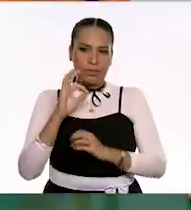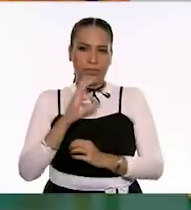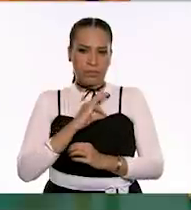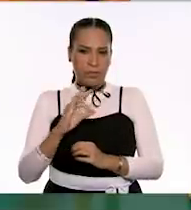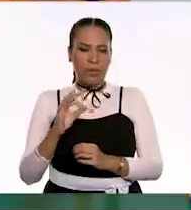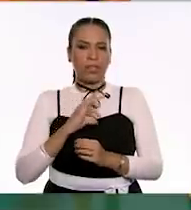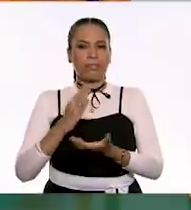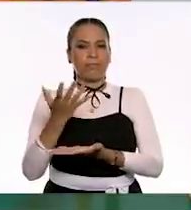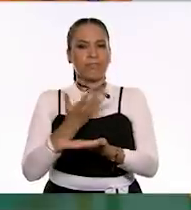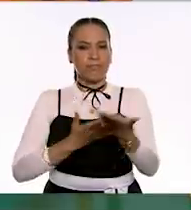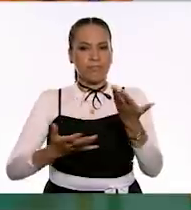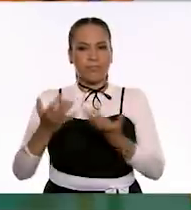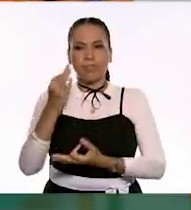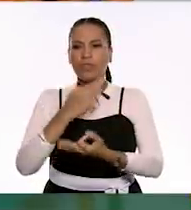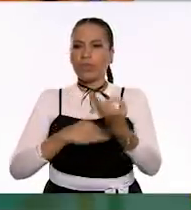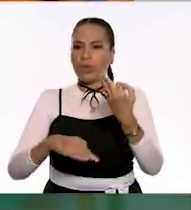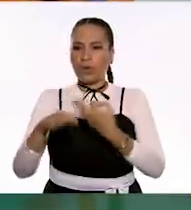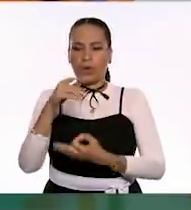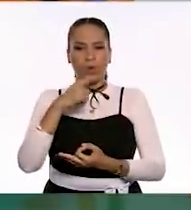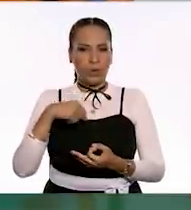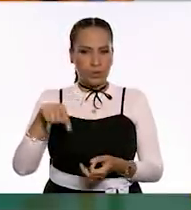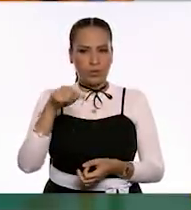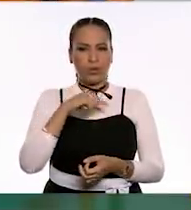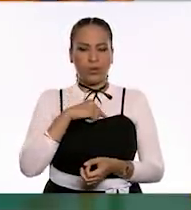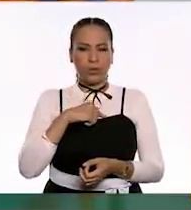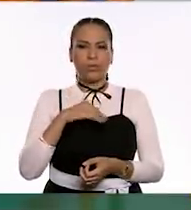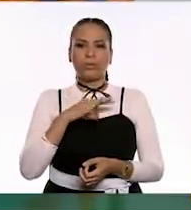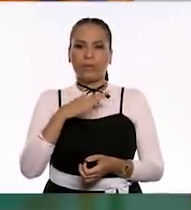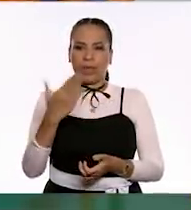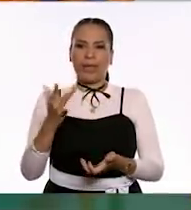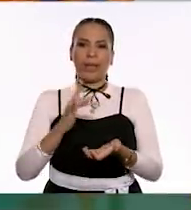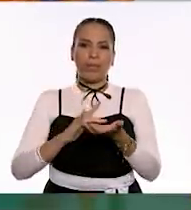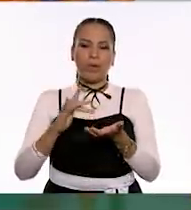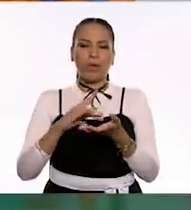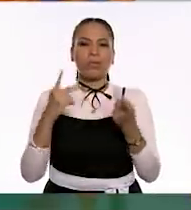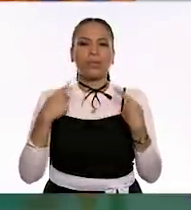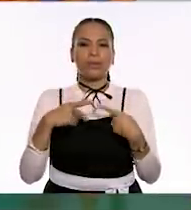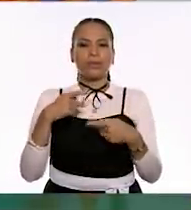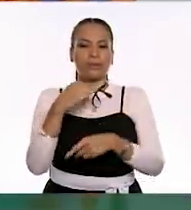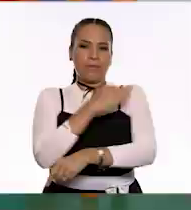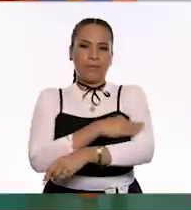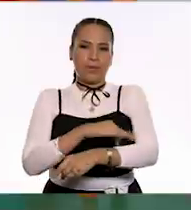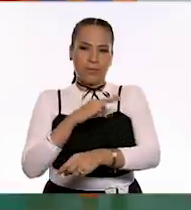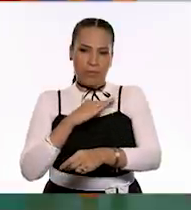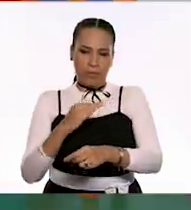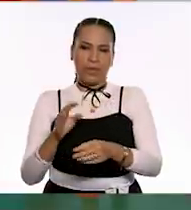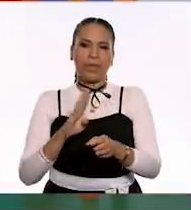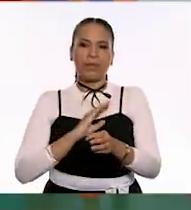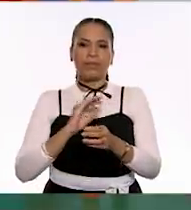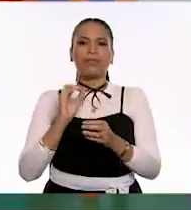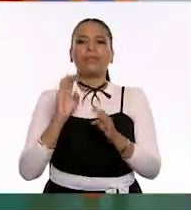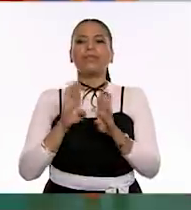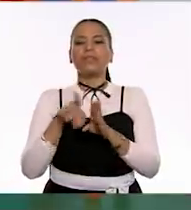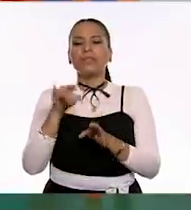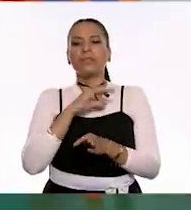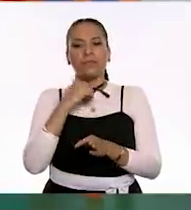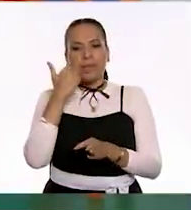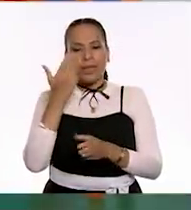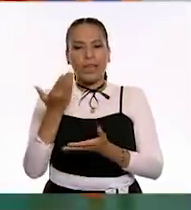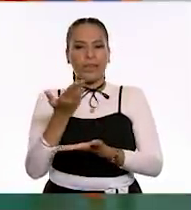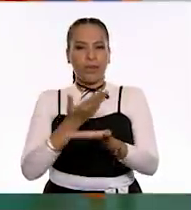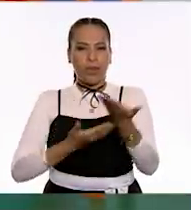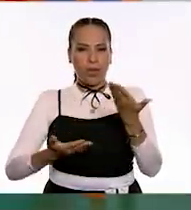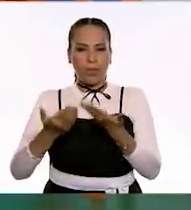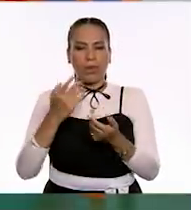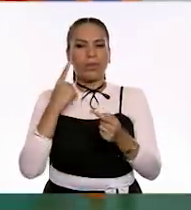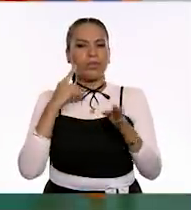pueden compartirlas con todos nosotros, pidan apoyo a algún familiar para que nos las envíen. Y también nos quieran compartir